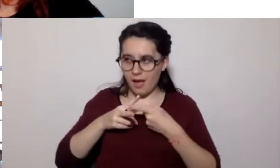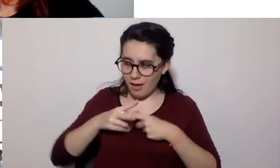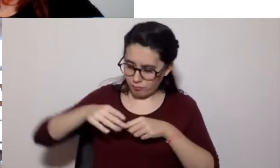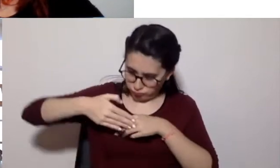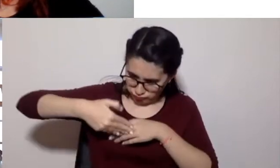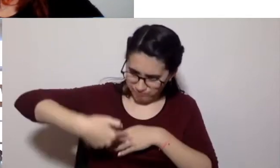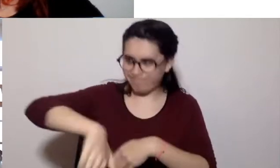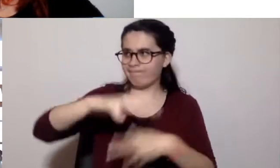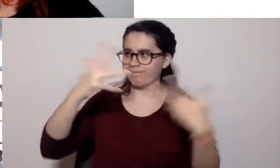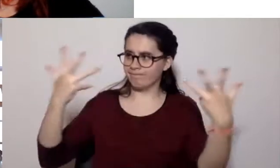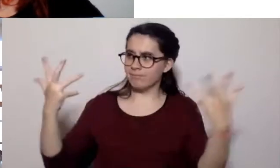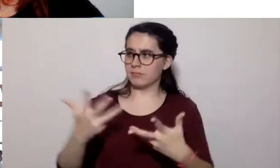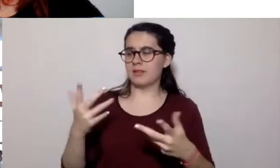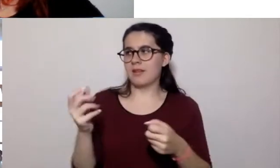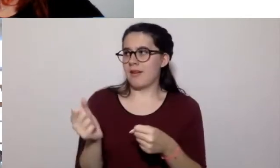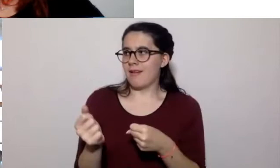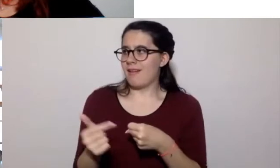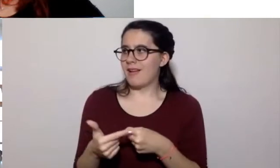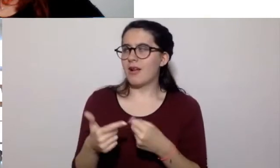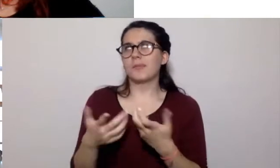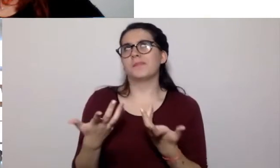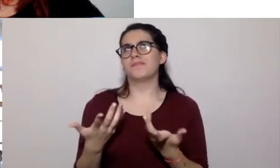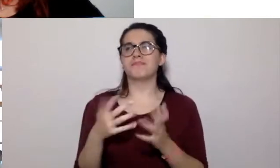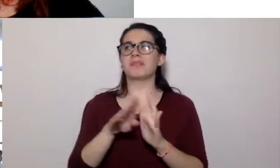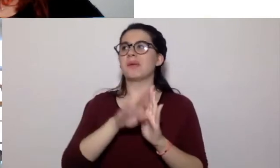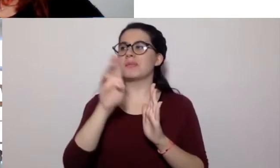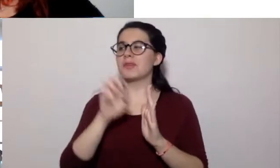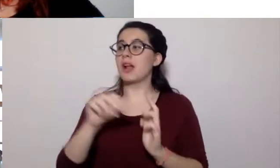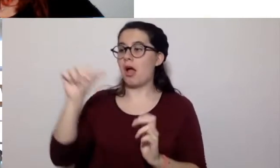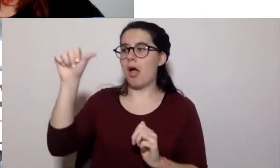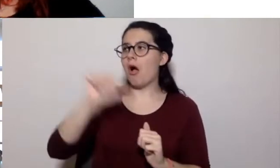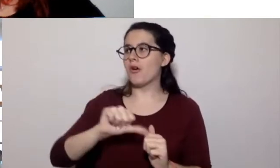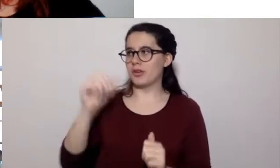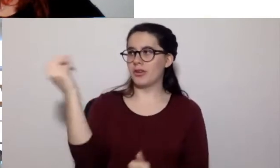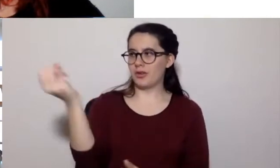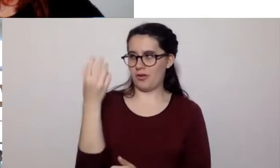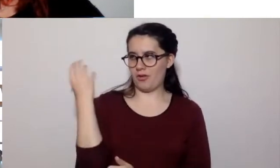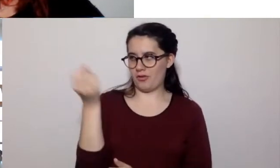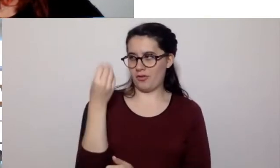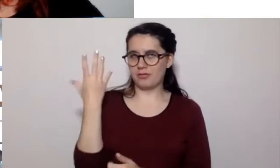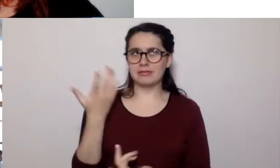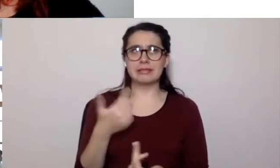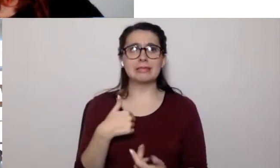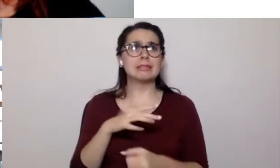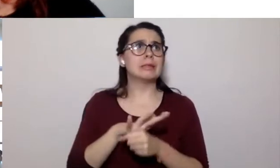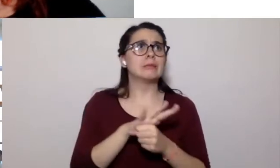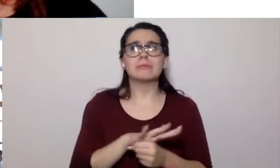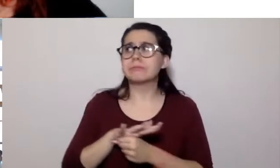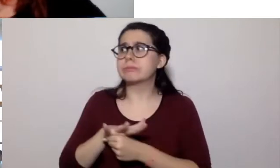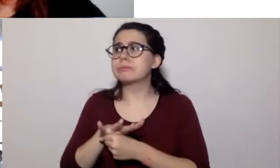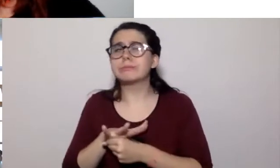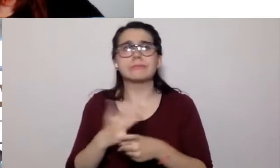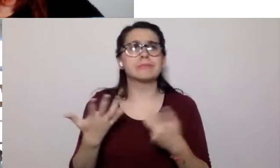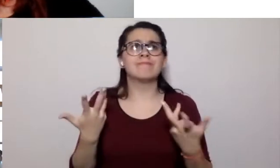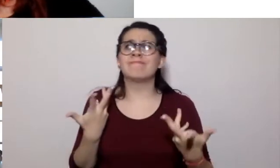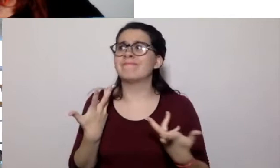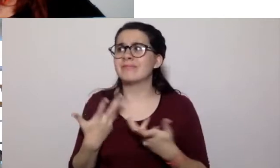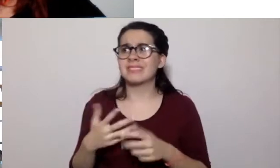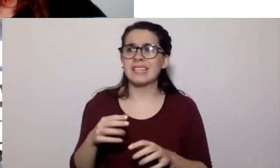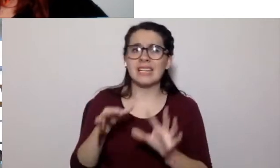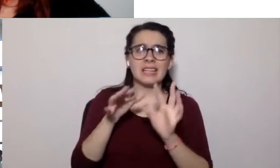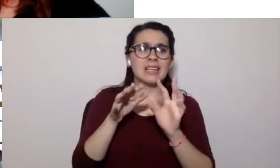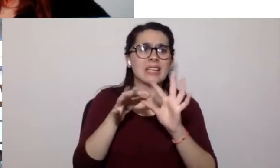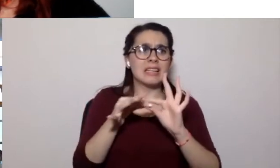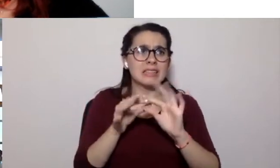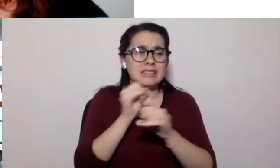Por ejemplo, antes de venir a dar la conferencia hoy, ¿no? Yo sí me sentía muy estresada porque, chin, a ver si me acuerdo de todo